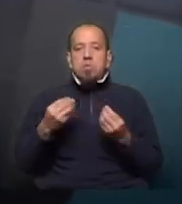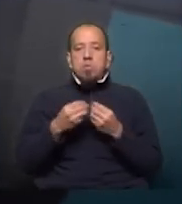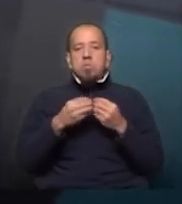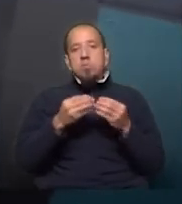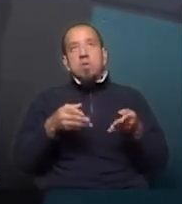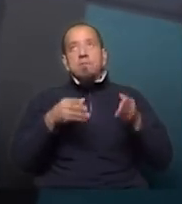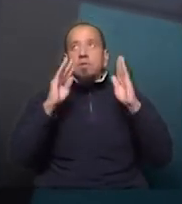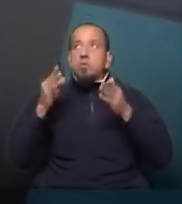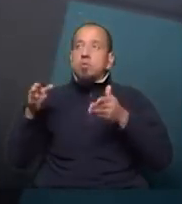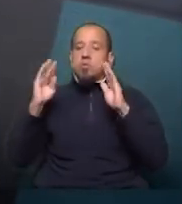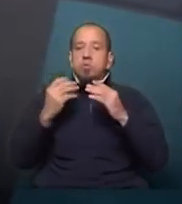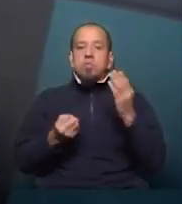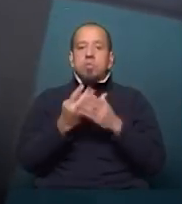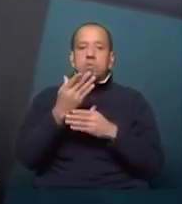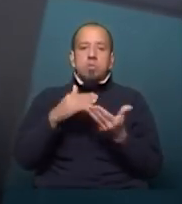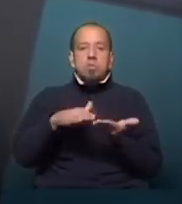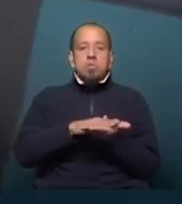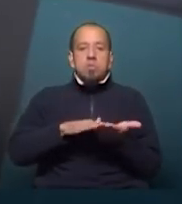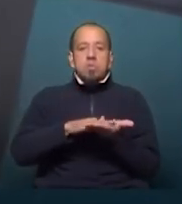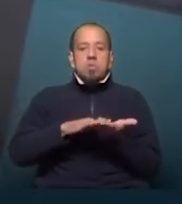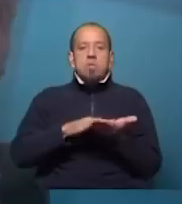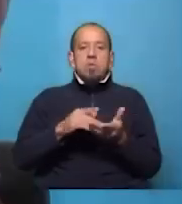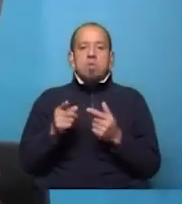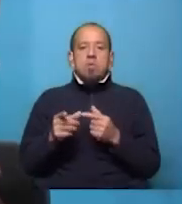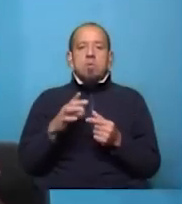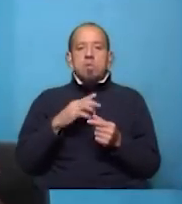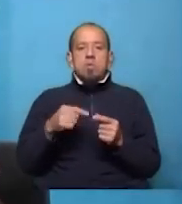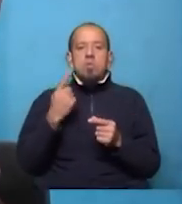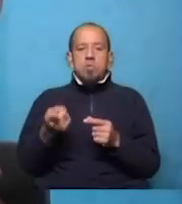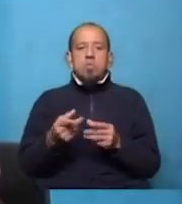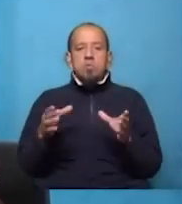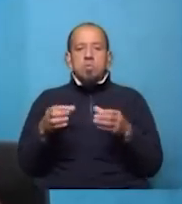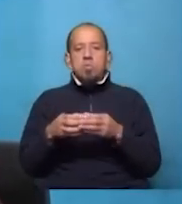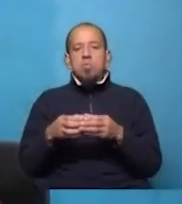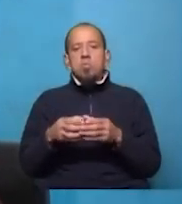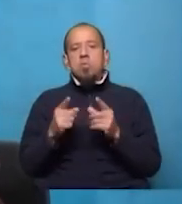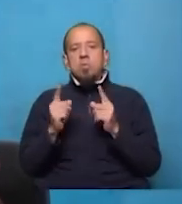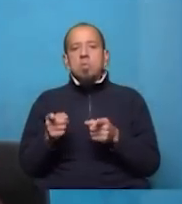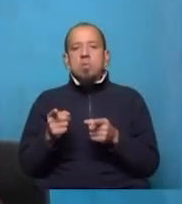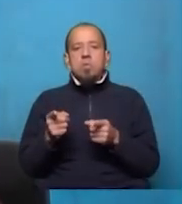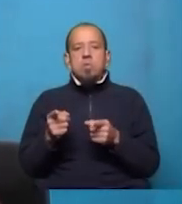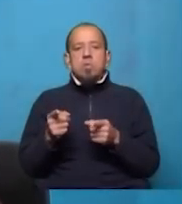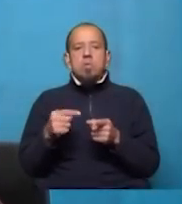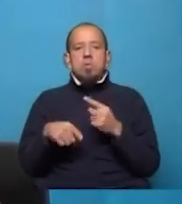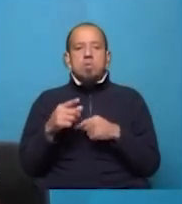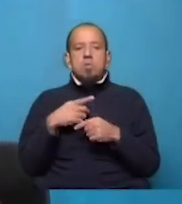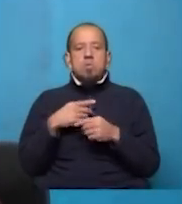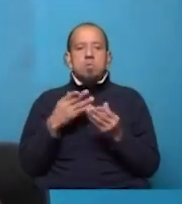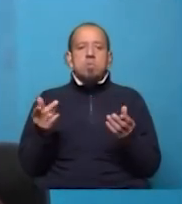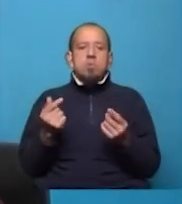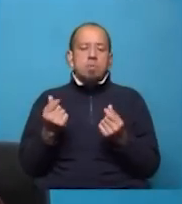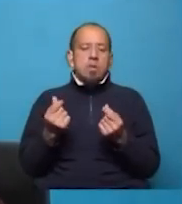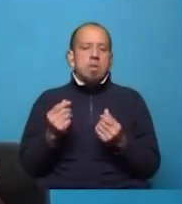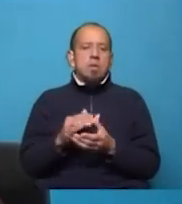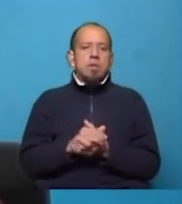de edificios nuevos mucho ellos vacíos incluso no hay otros sectores que hoy se presentan también en esas condiciones atractivos para para